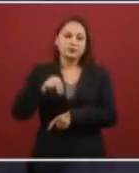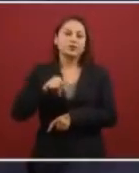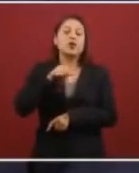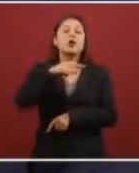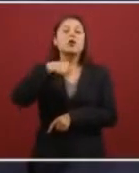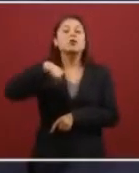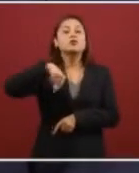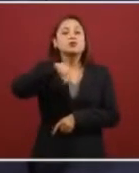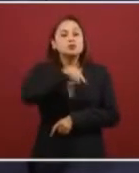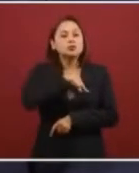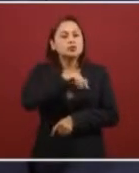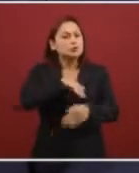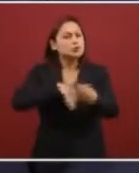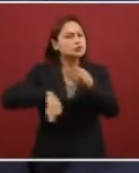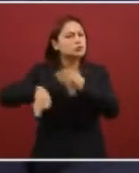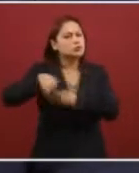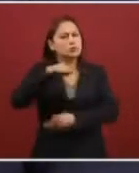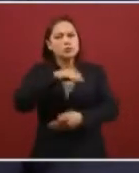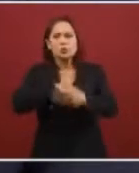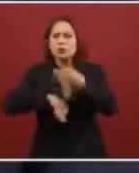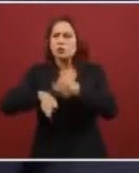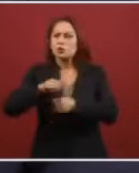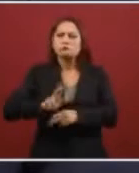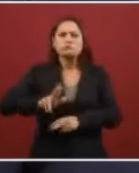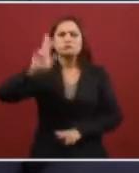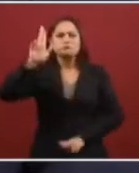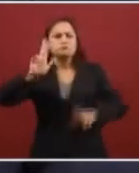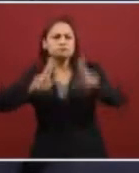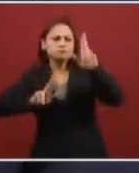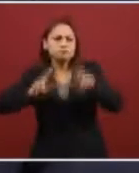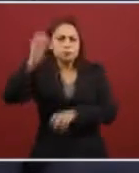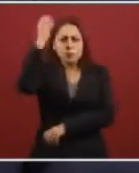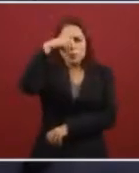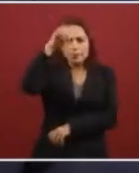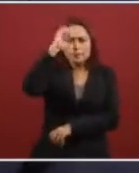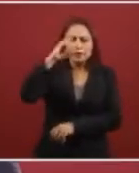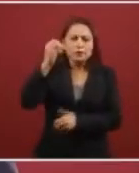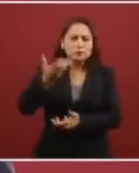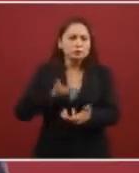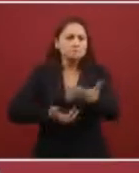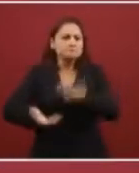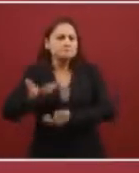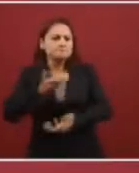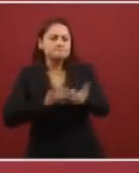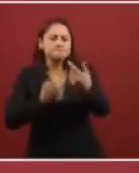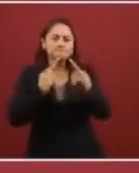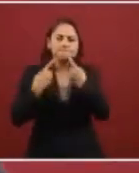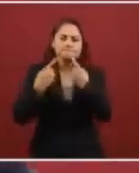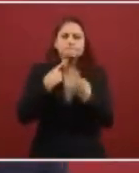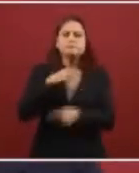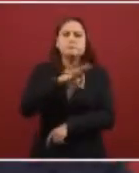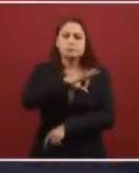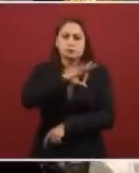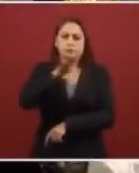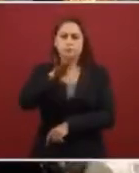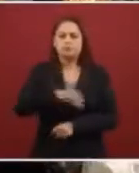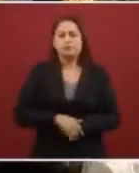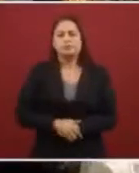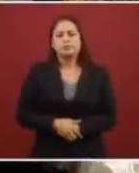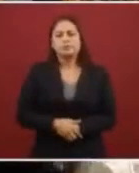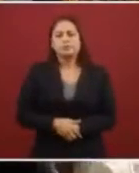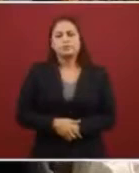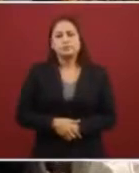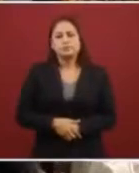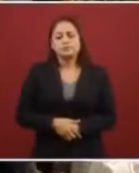participar. That all will be able to participate. Que lo mejor en política es